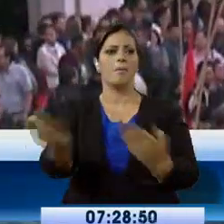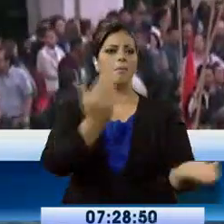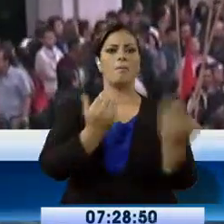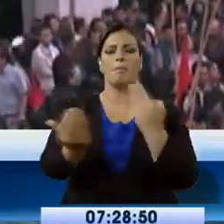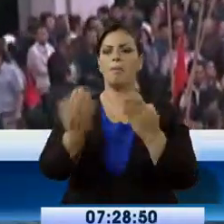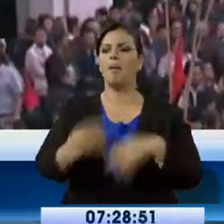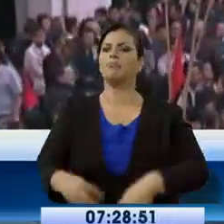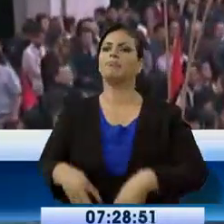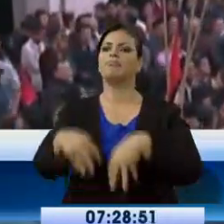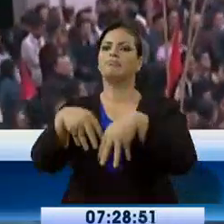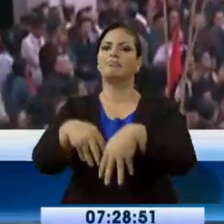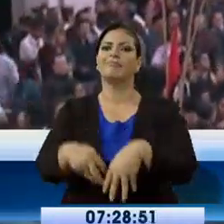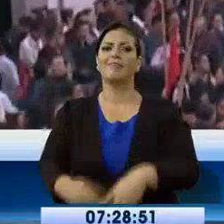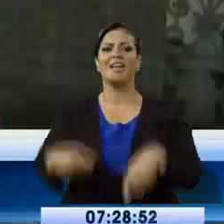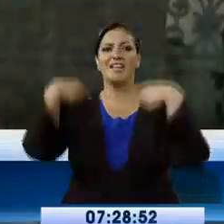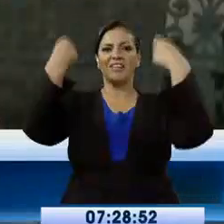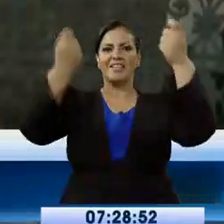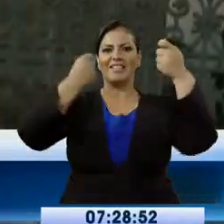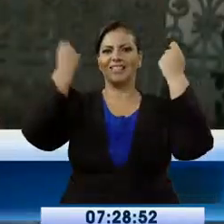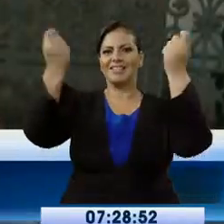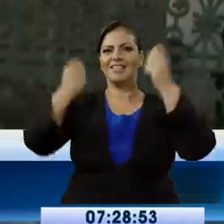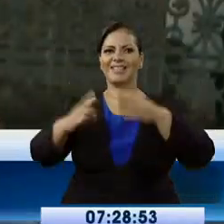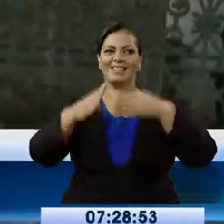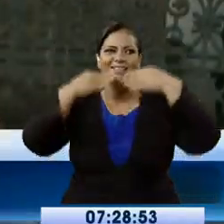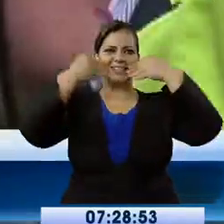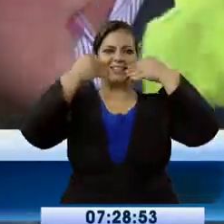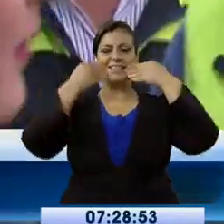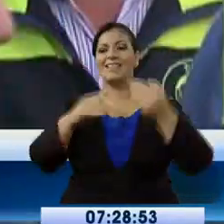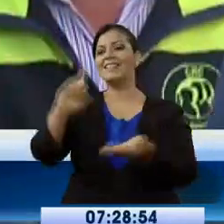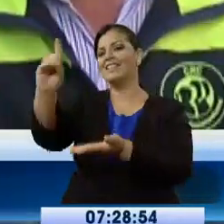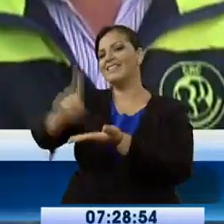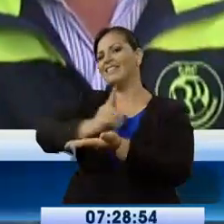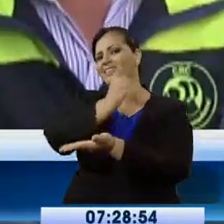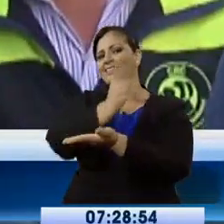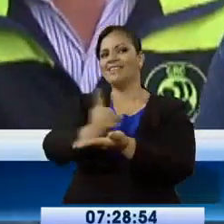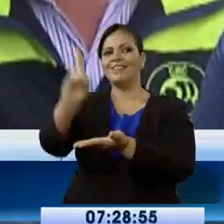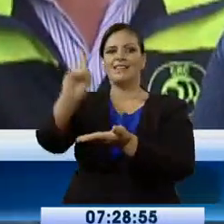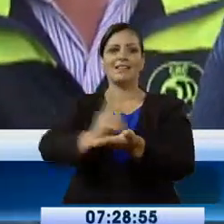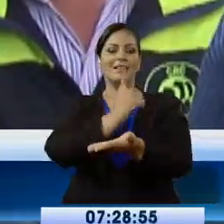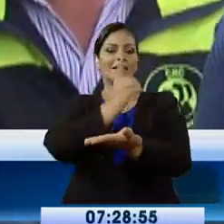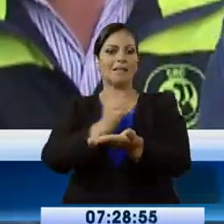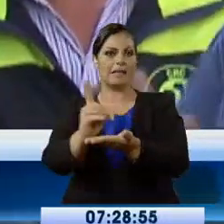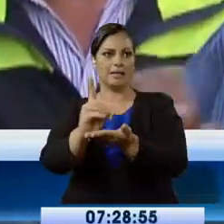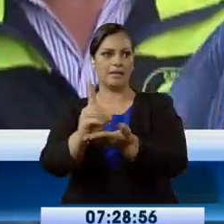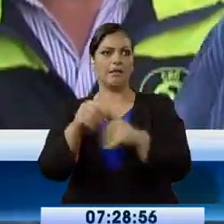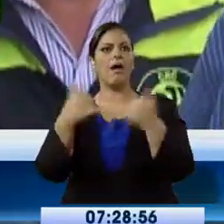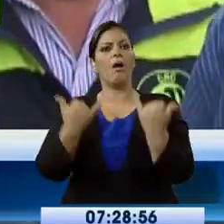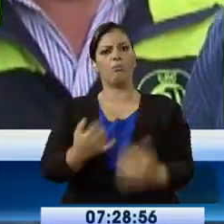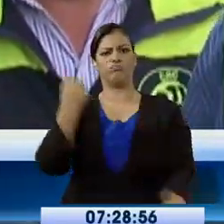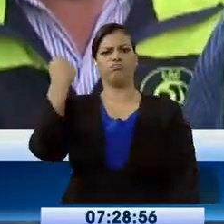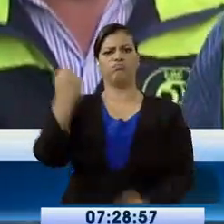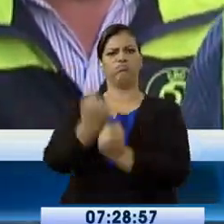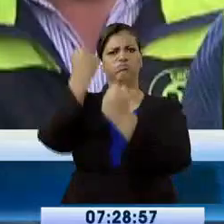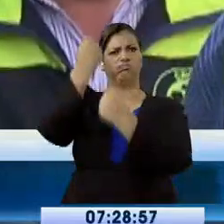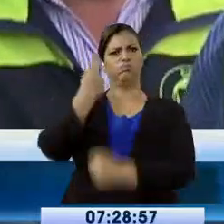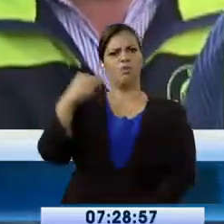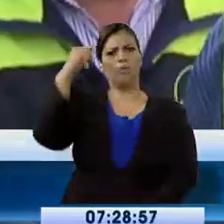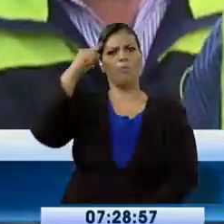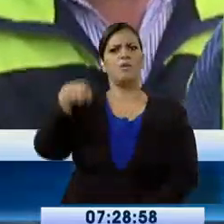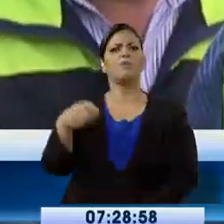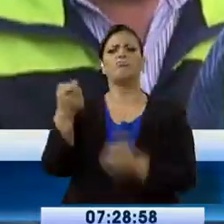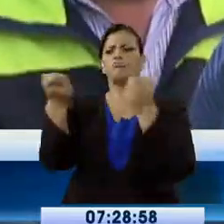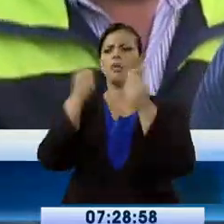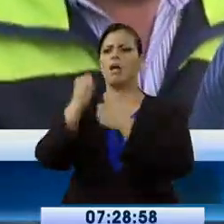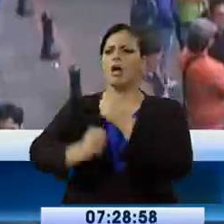Alegría. Durante la tarde se presentaron danzas y artistas. Estamos apoyando los 10 años de gobierno del